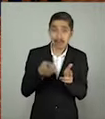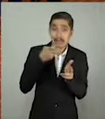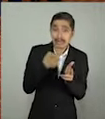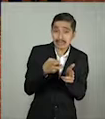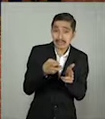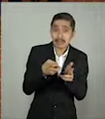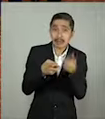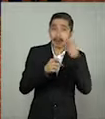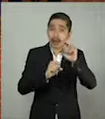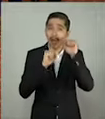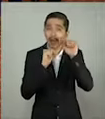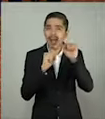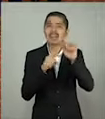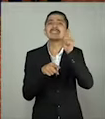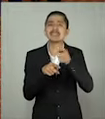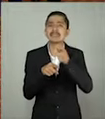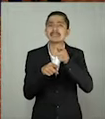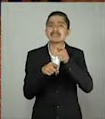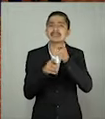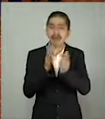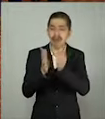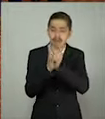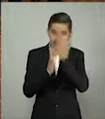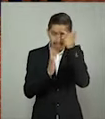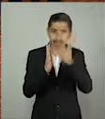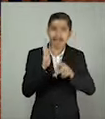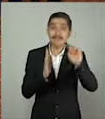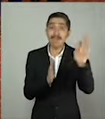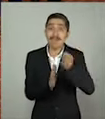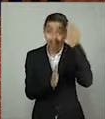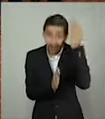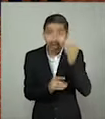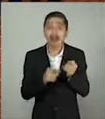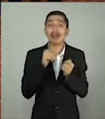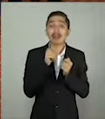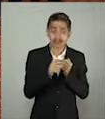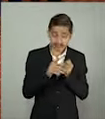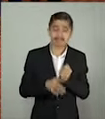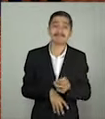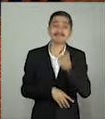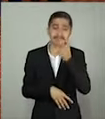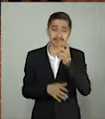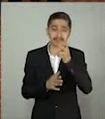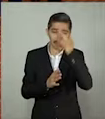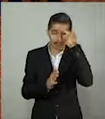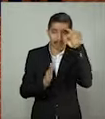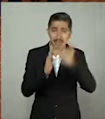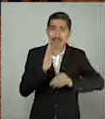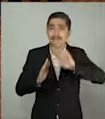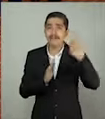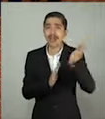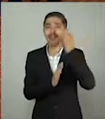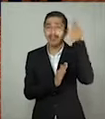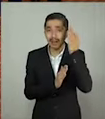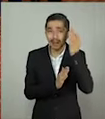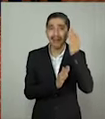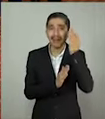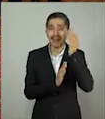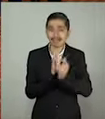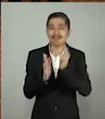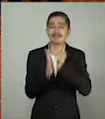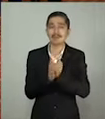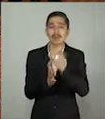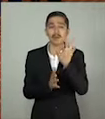las vías es un delito federal. Es decir, se está cometiendo un delito federal de